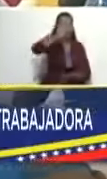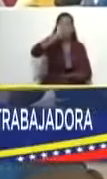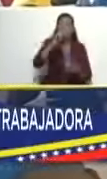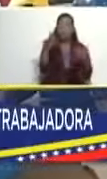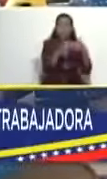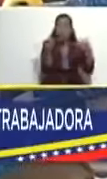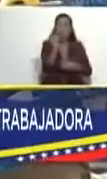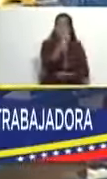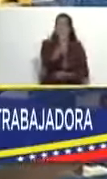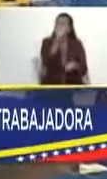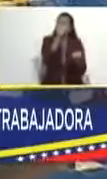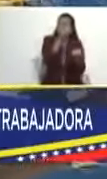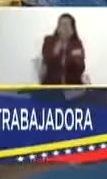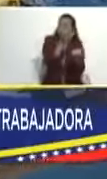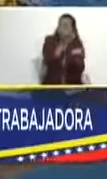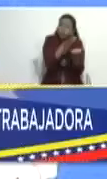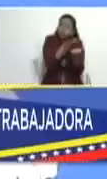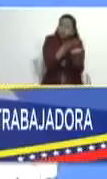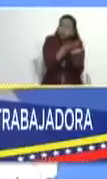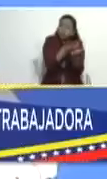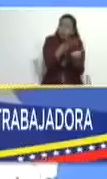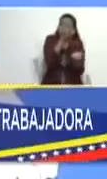desacelerando cada vez más.